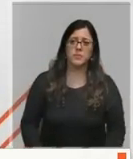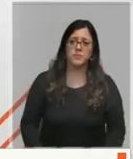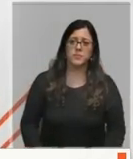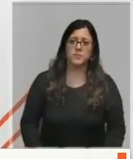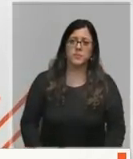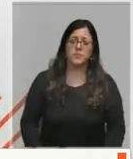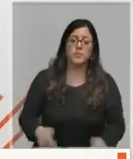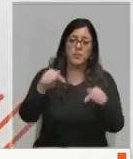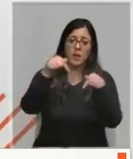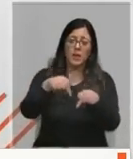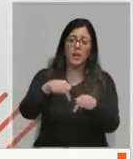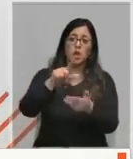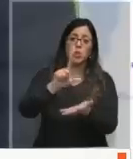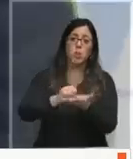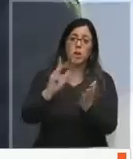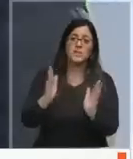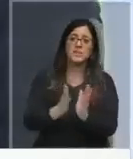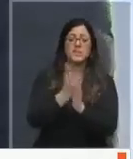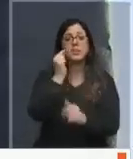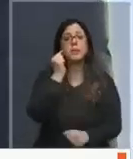Estamos en un lugar en San Bernardo,